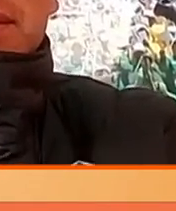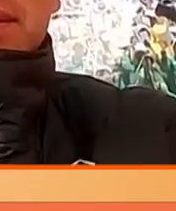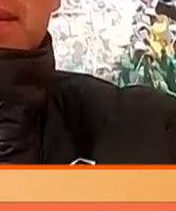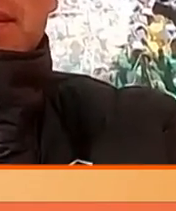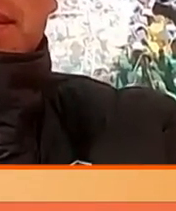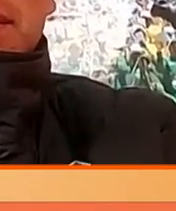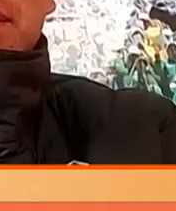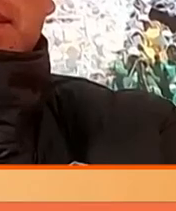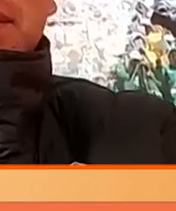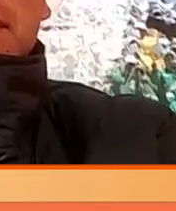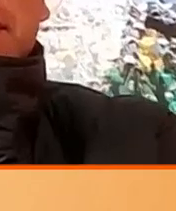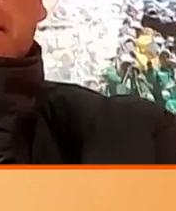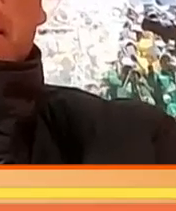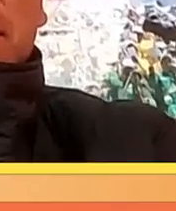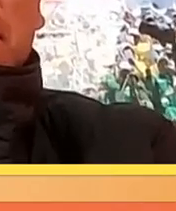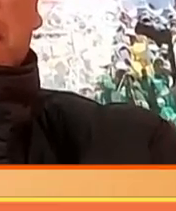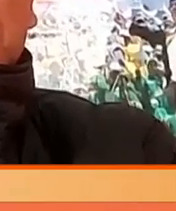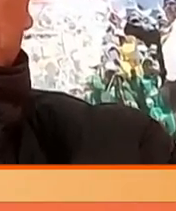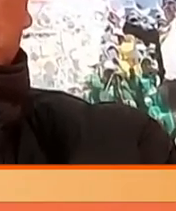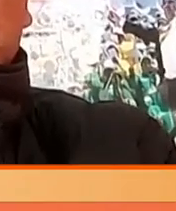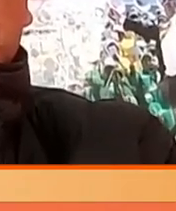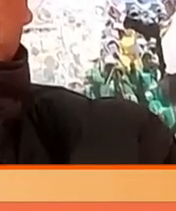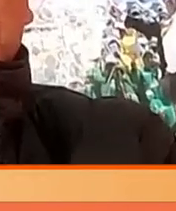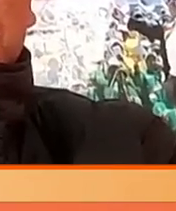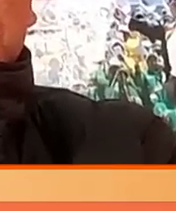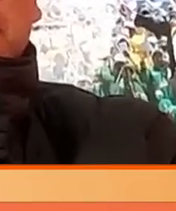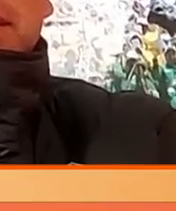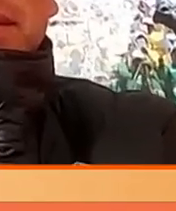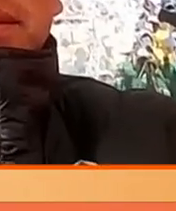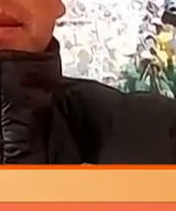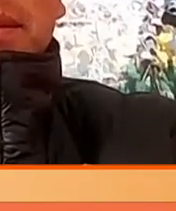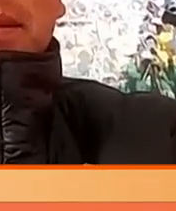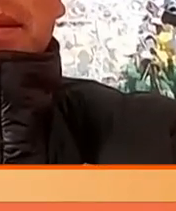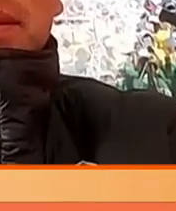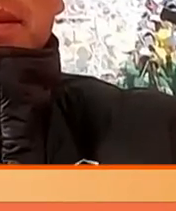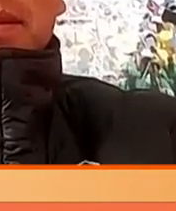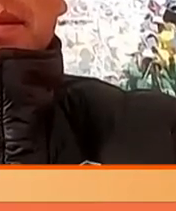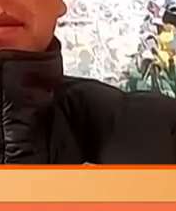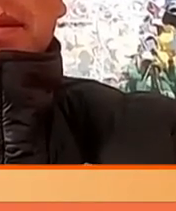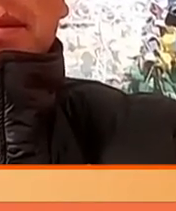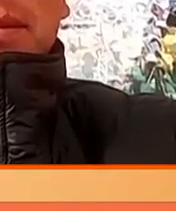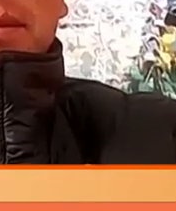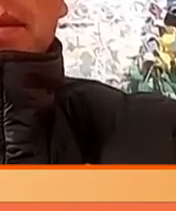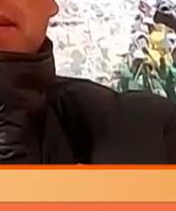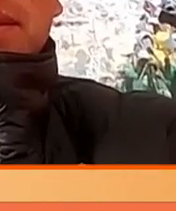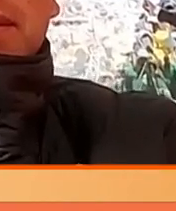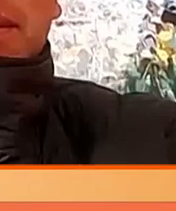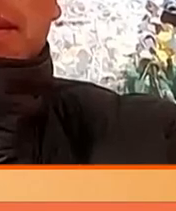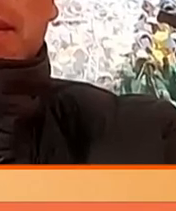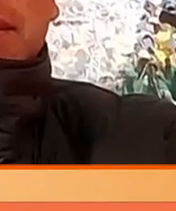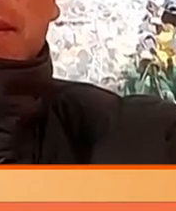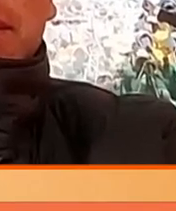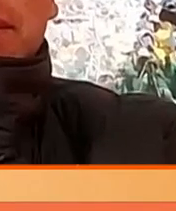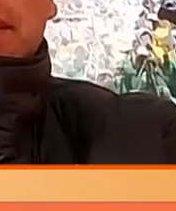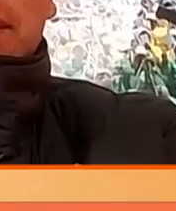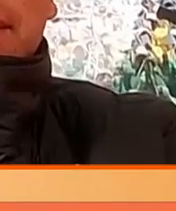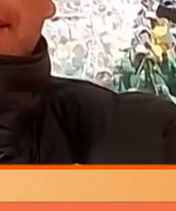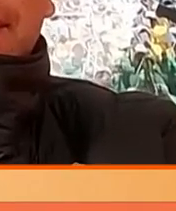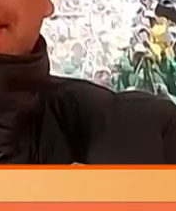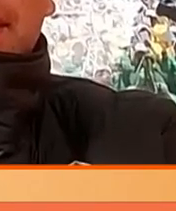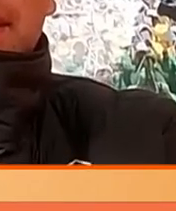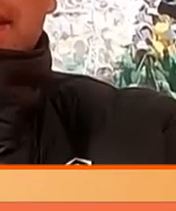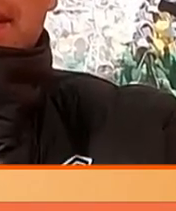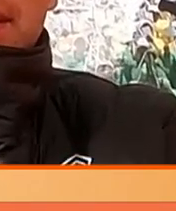TV, el canal oficial del Carnaval 2023, va a estar transmitiendo. Hablemos de este sábado, ¿qué es lo que va a pasar con el Festival